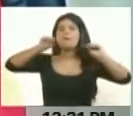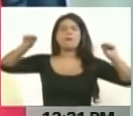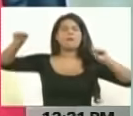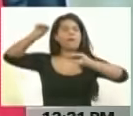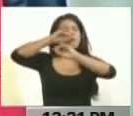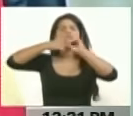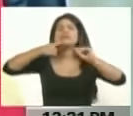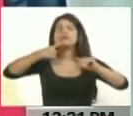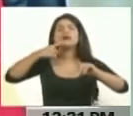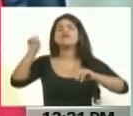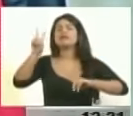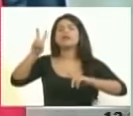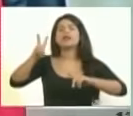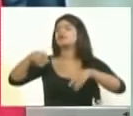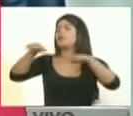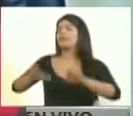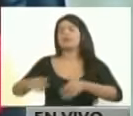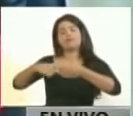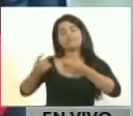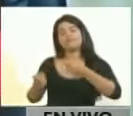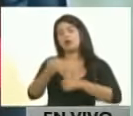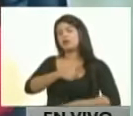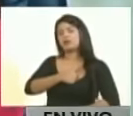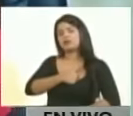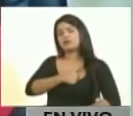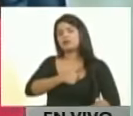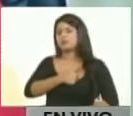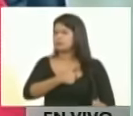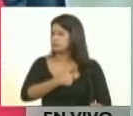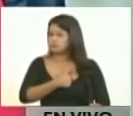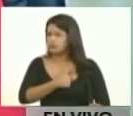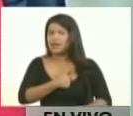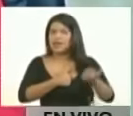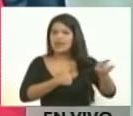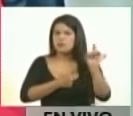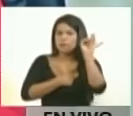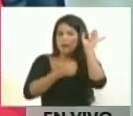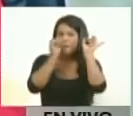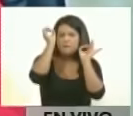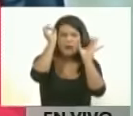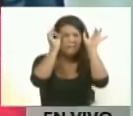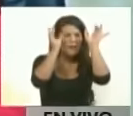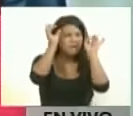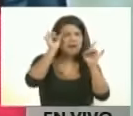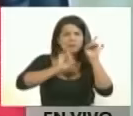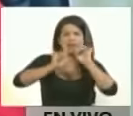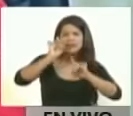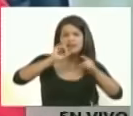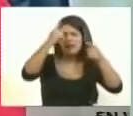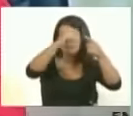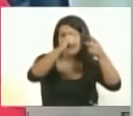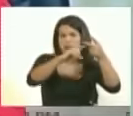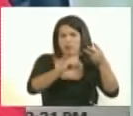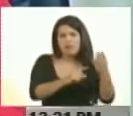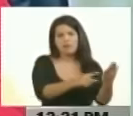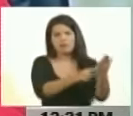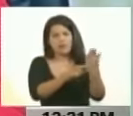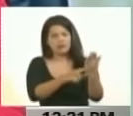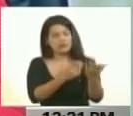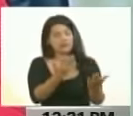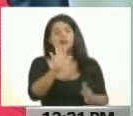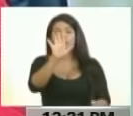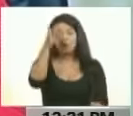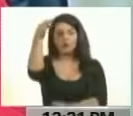en el Mercosur, basado en absolutas mentiras, tal como lo vamos a mostrar en unos datos